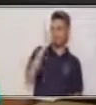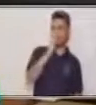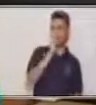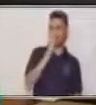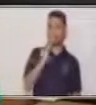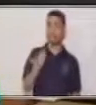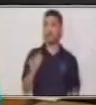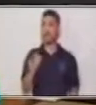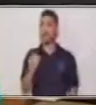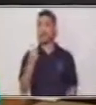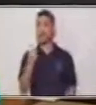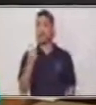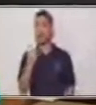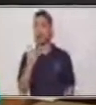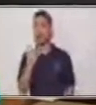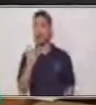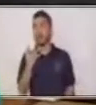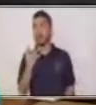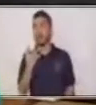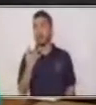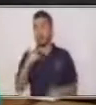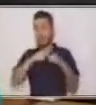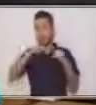el valor de cada uno